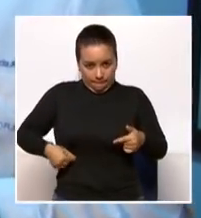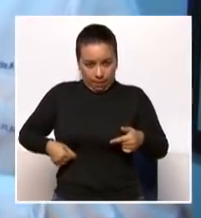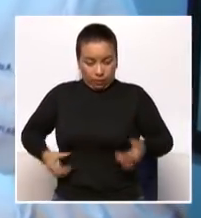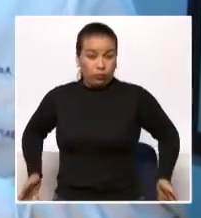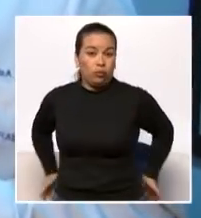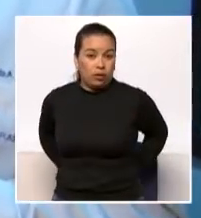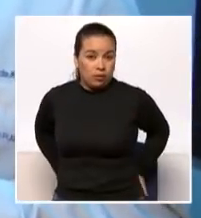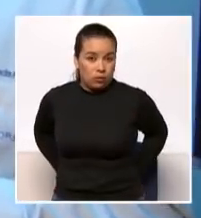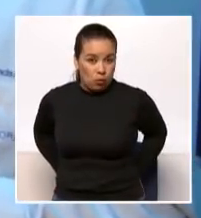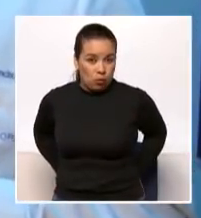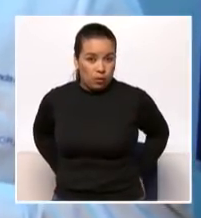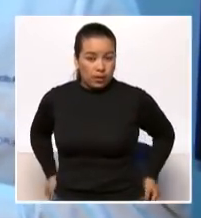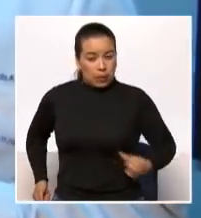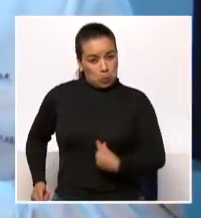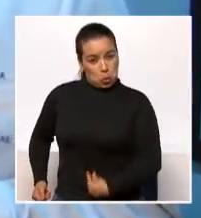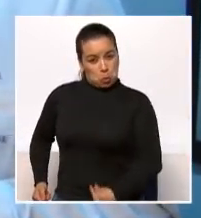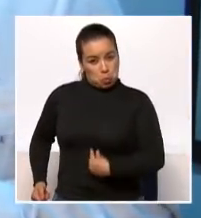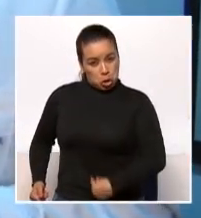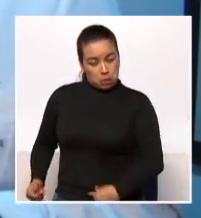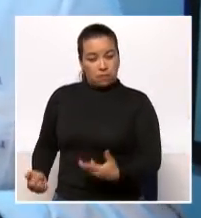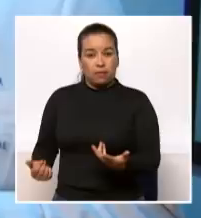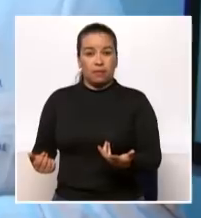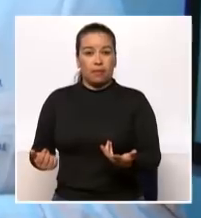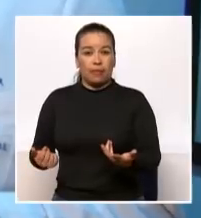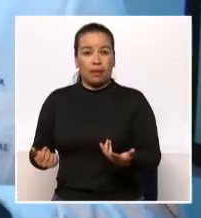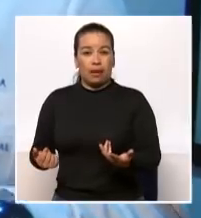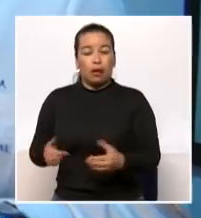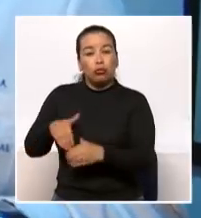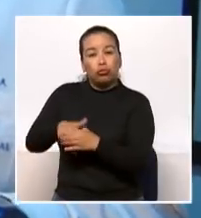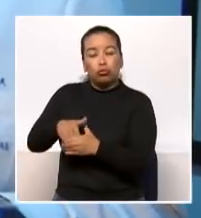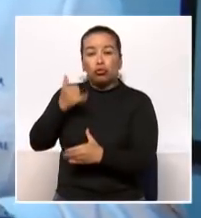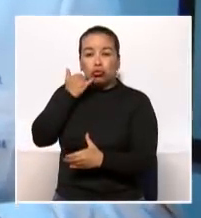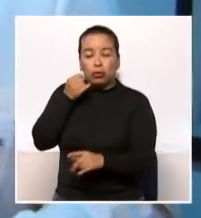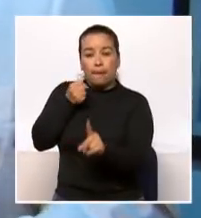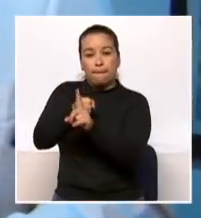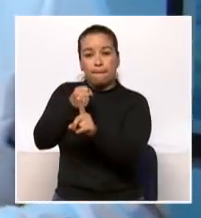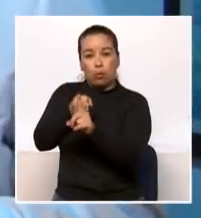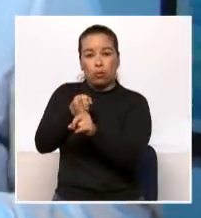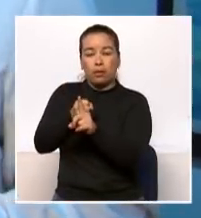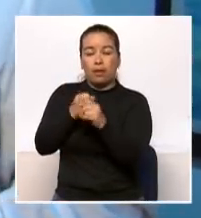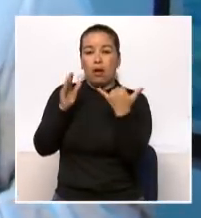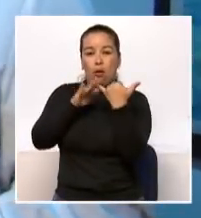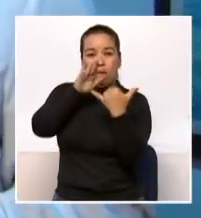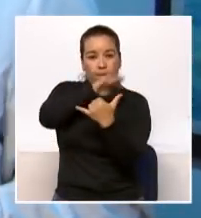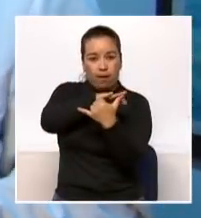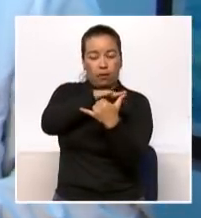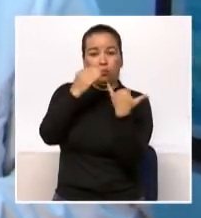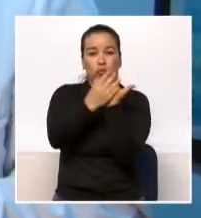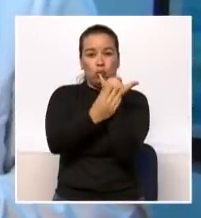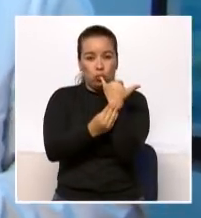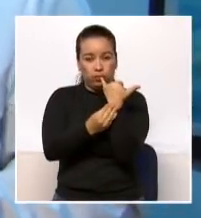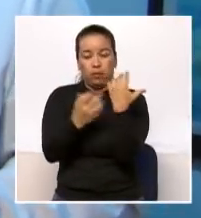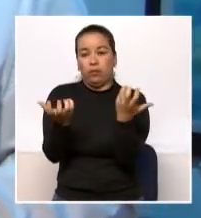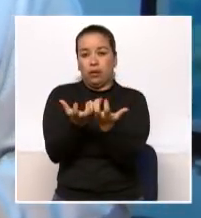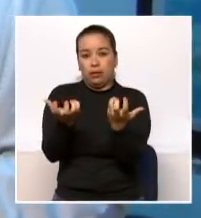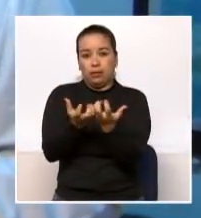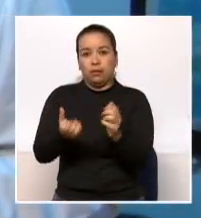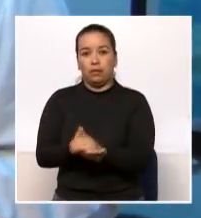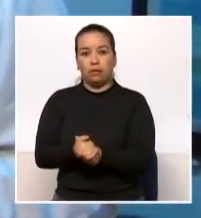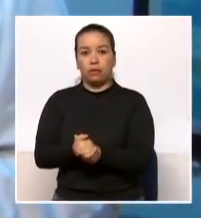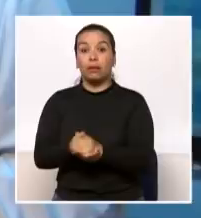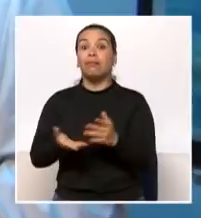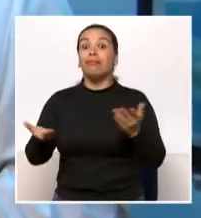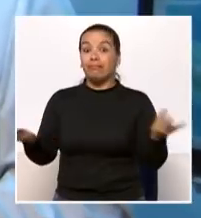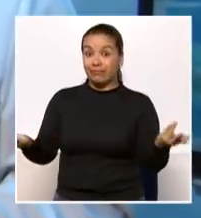riñones, vías biliares, vejiga, próstata, ovarios, útero, testículos. Y esto es